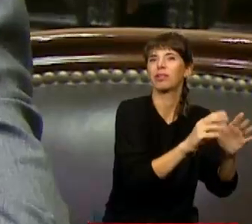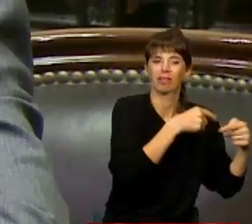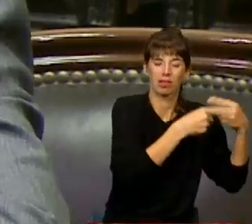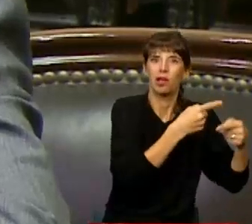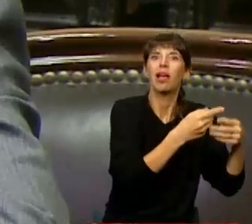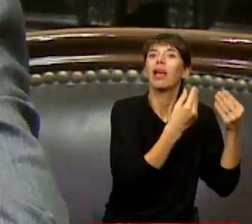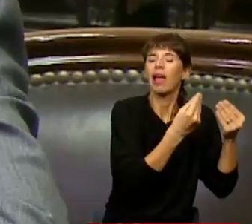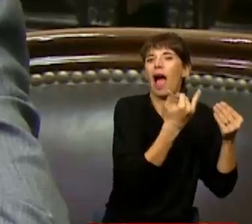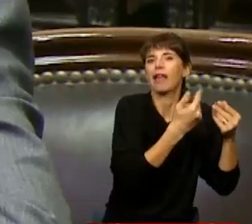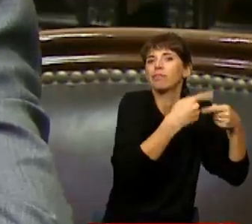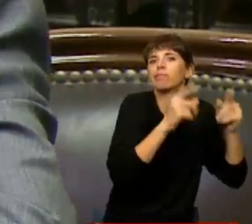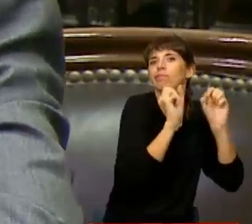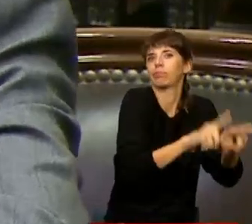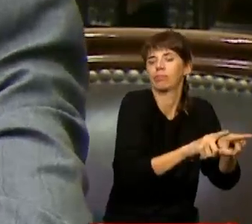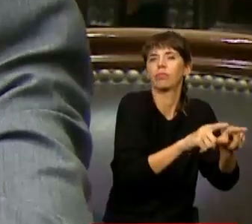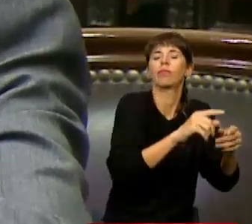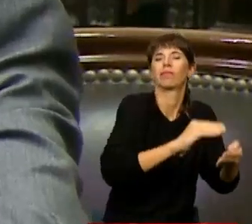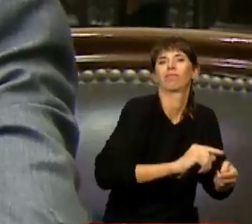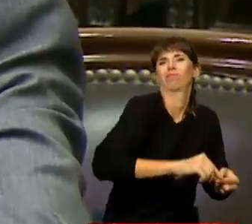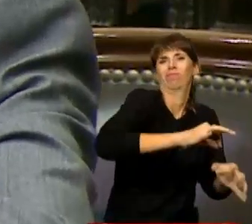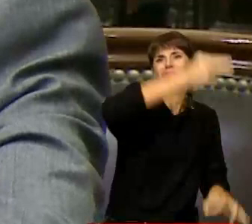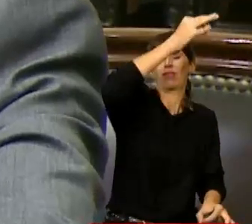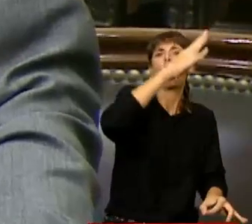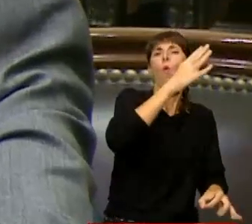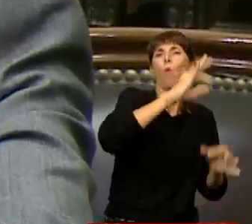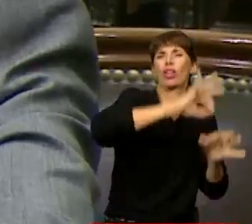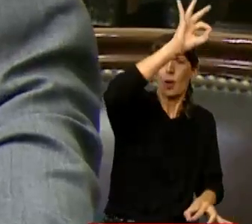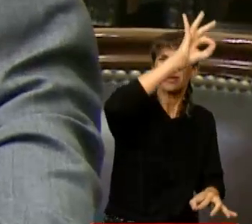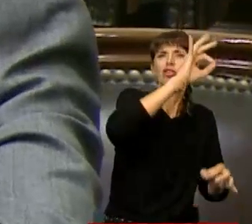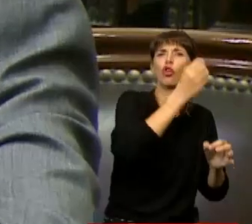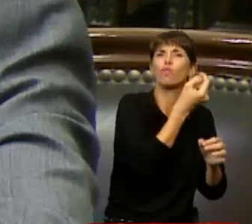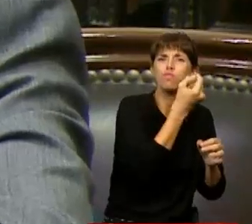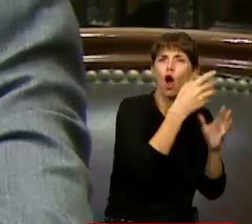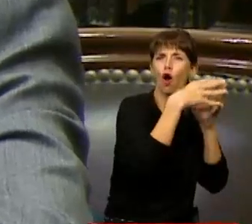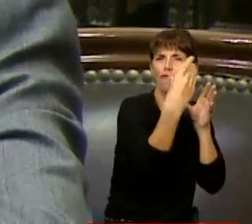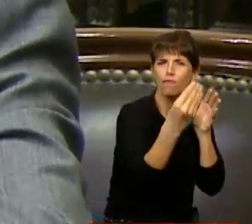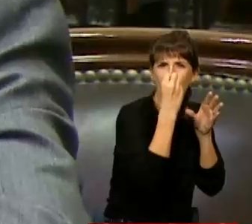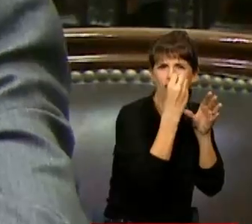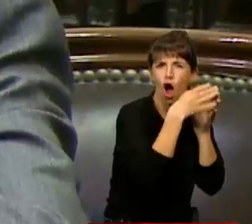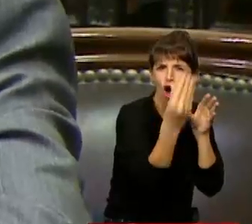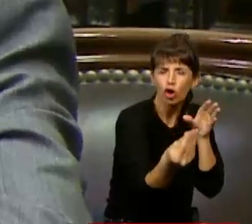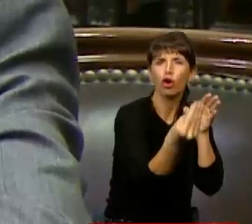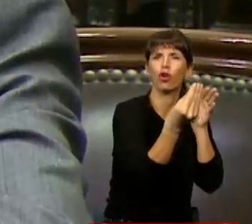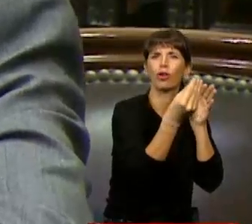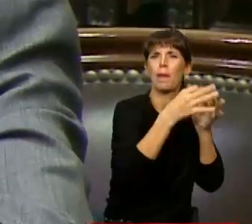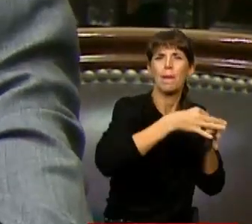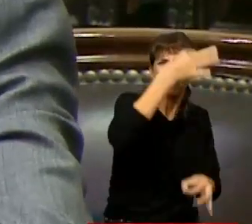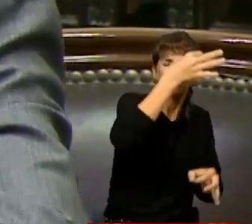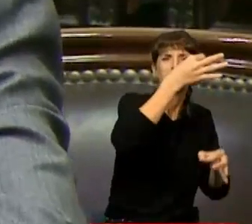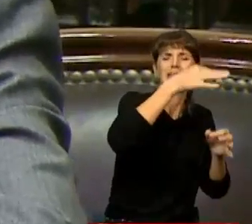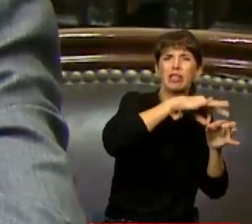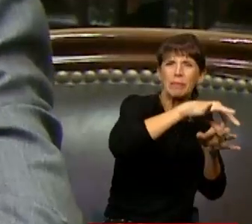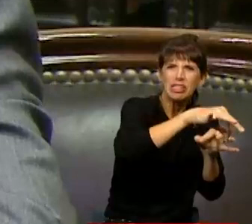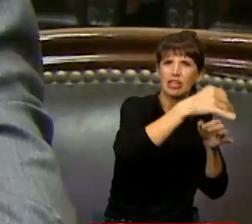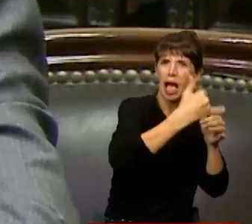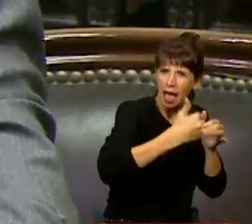tiene características particulares: 4 metros de alto, poca floración, pocas ramificaciones, es mucha fibra, mucha semilla, y hay